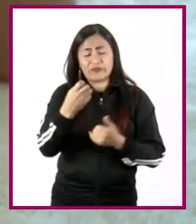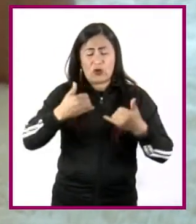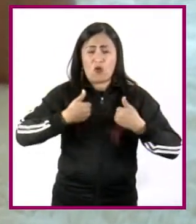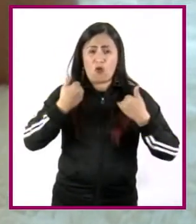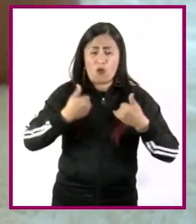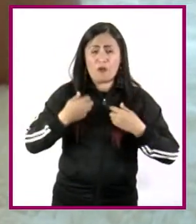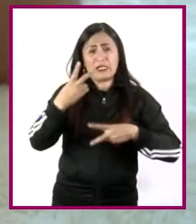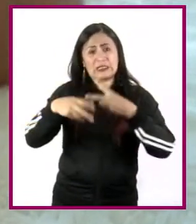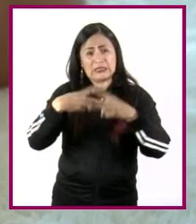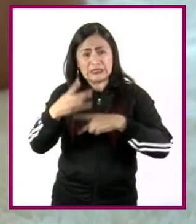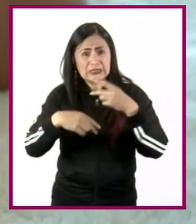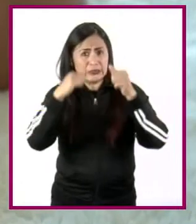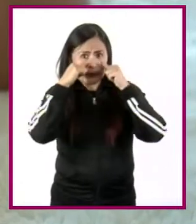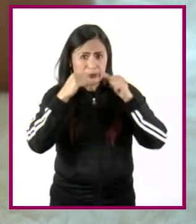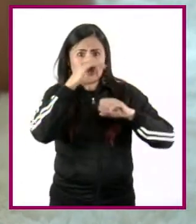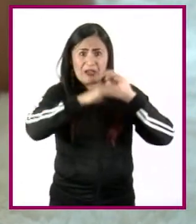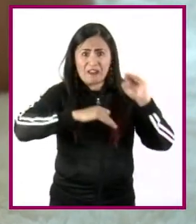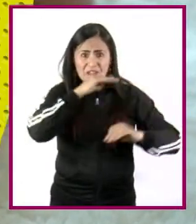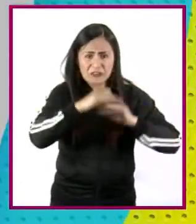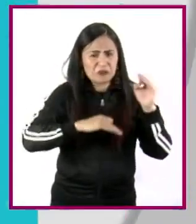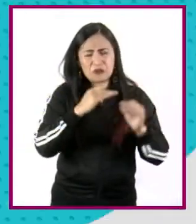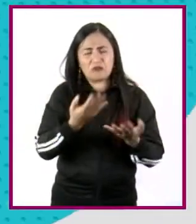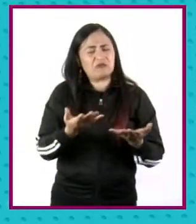jóvenes reciban la atención que requieren.